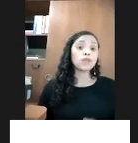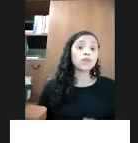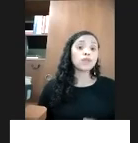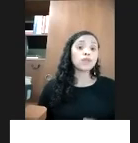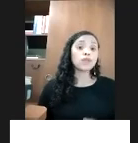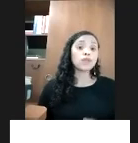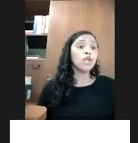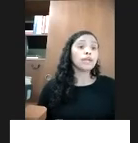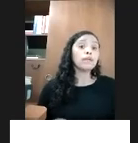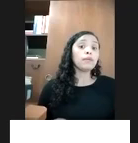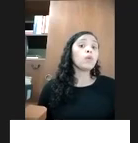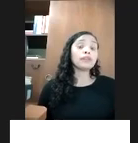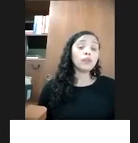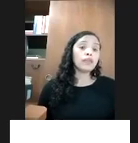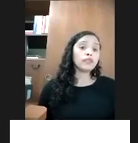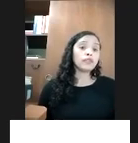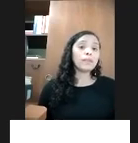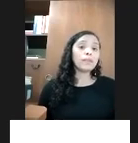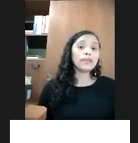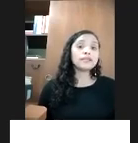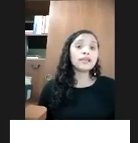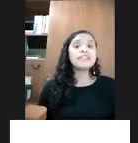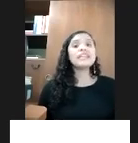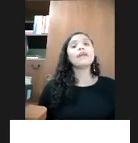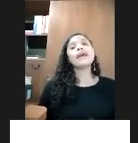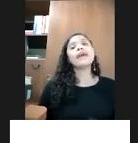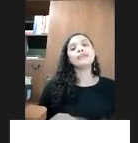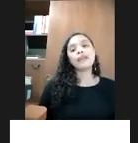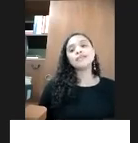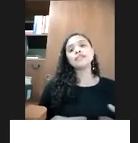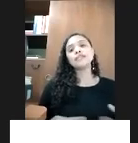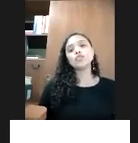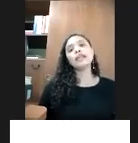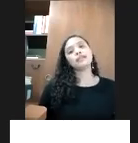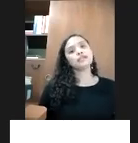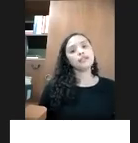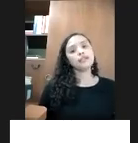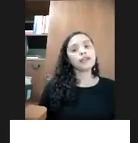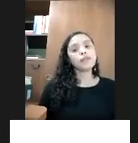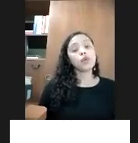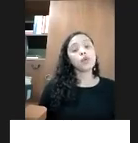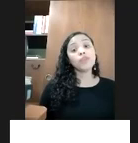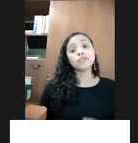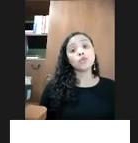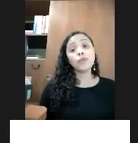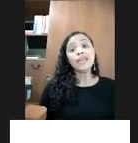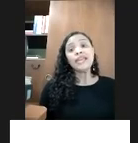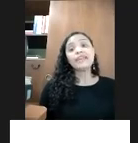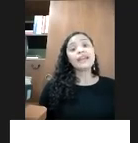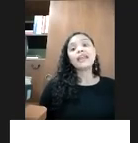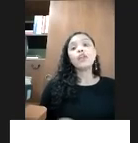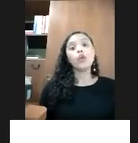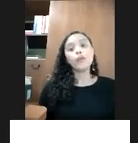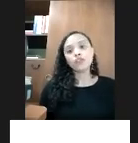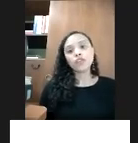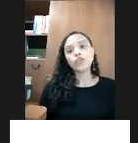compleja desde el año que venimos documentando desde el año 2015, y ahora a esta emergencia se suma la crisis sanitaria por COVID-19, y de cara a